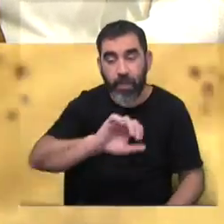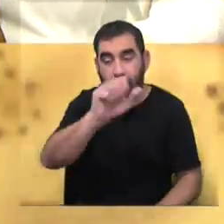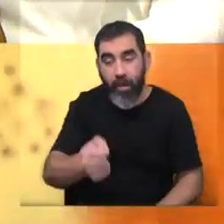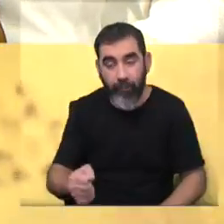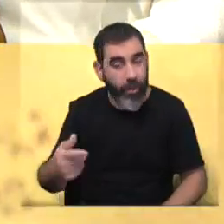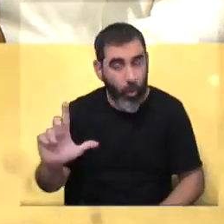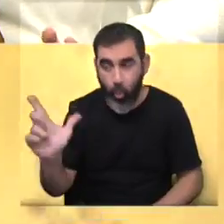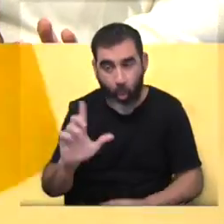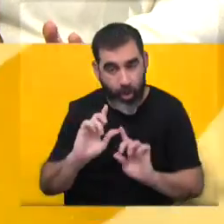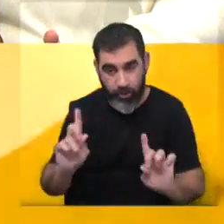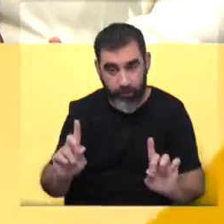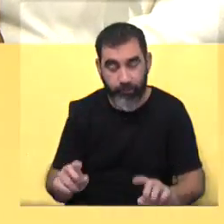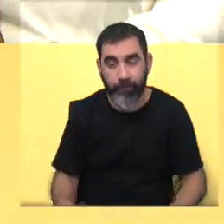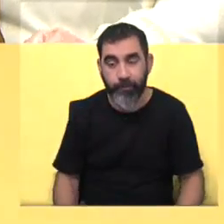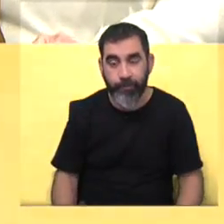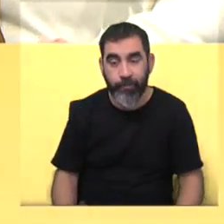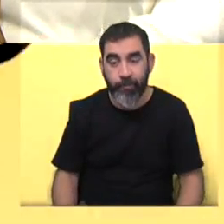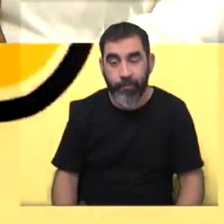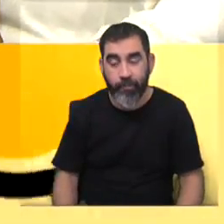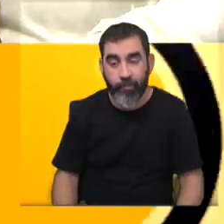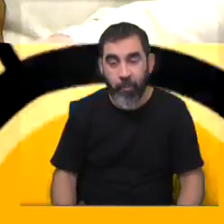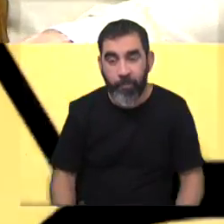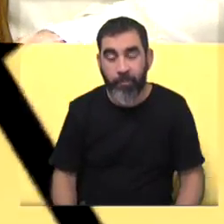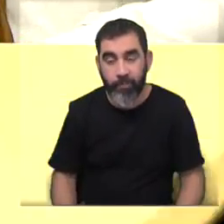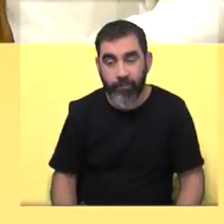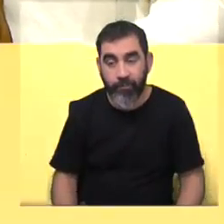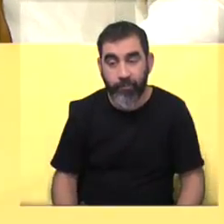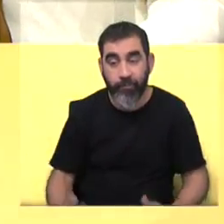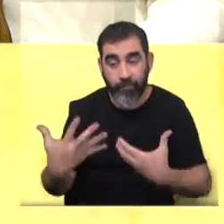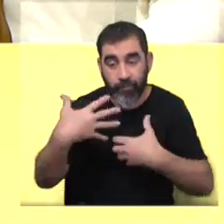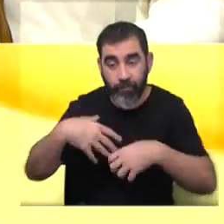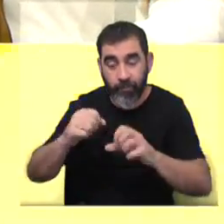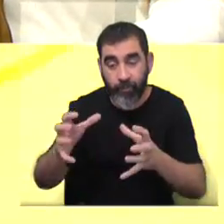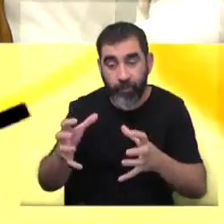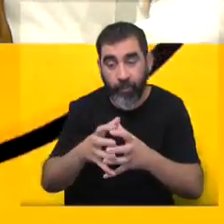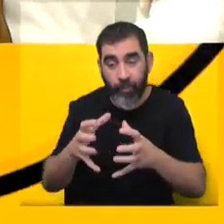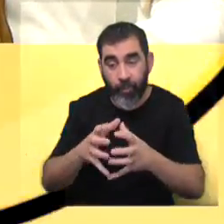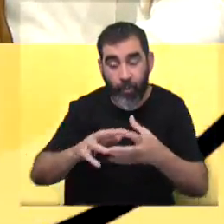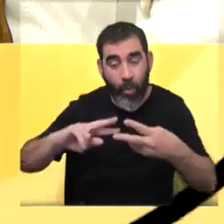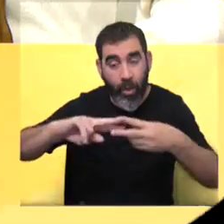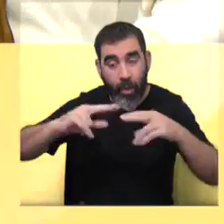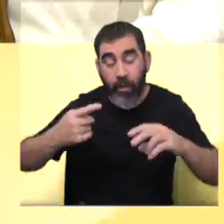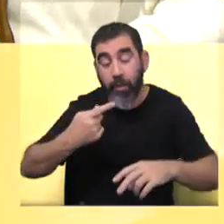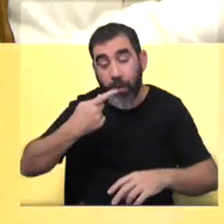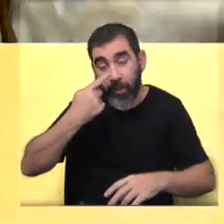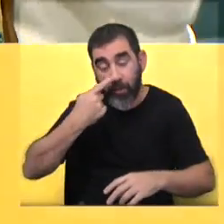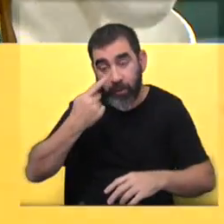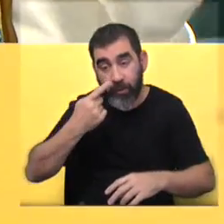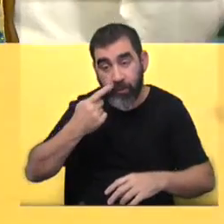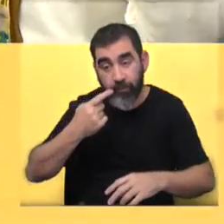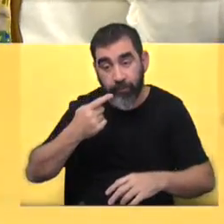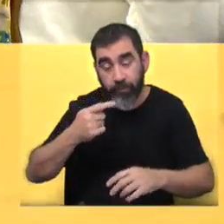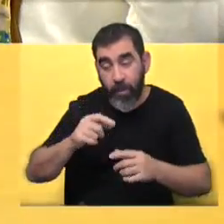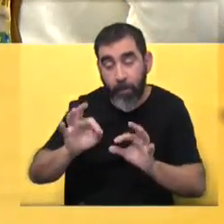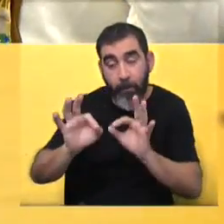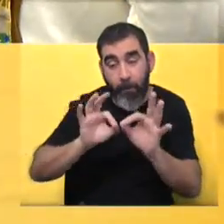tienen. Entonces, lo que ha descubierto el grupo de genética, que me parece muy interesante, es que ese aumento en el